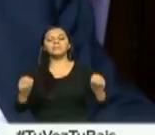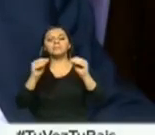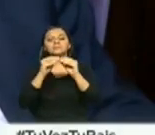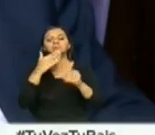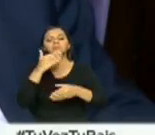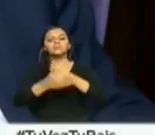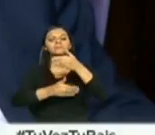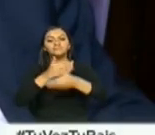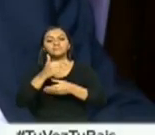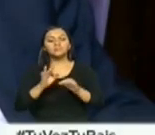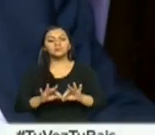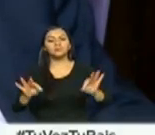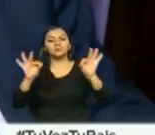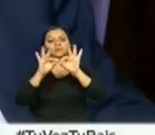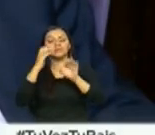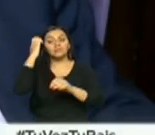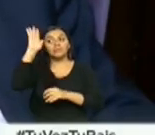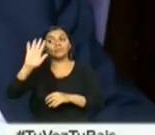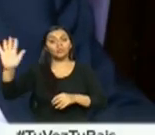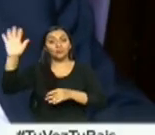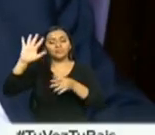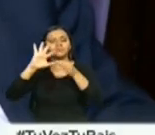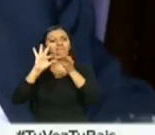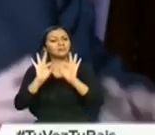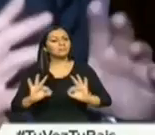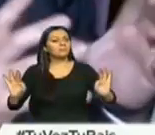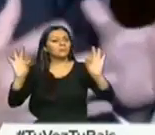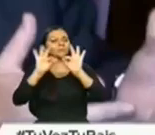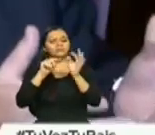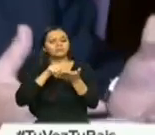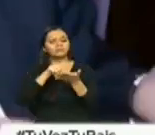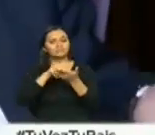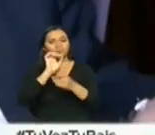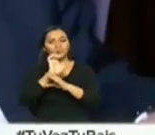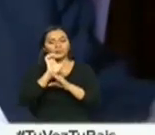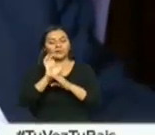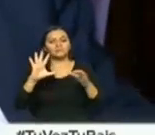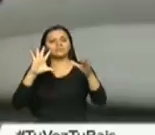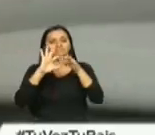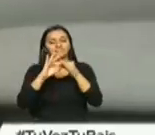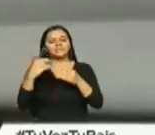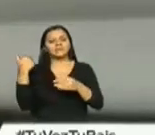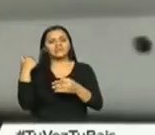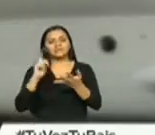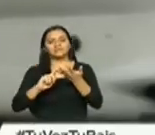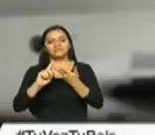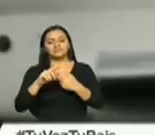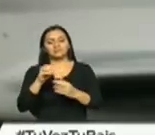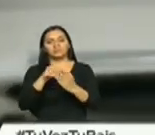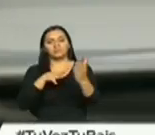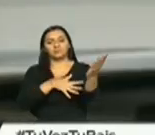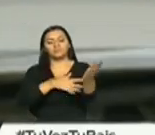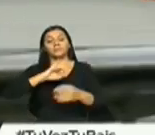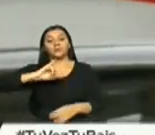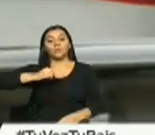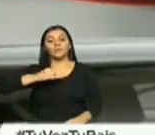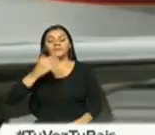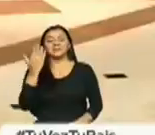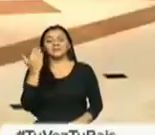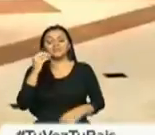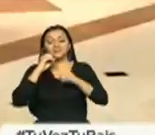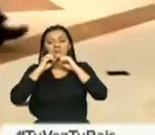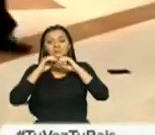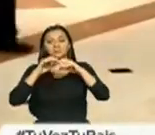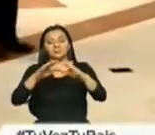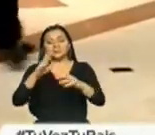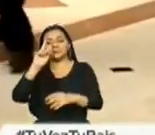Unión Europea. El de la Unión Europea es fundamental porque agrupa multipartes. El jueves 15 de septiembre, Glass mantendrá